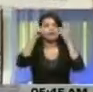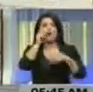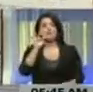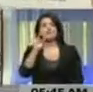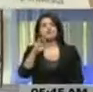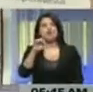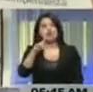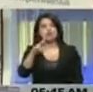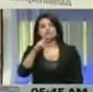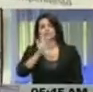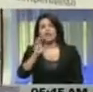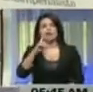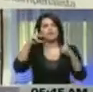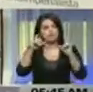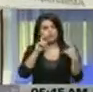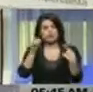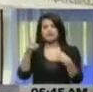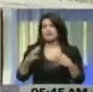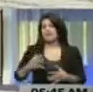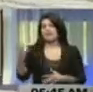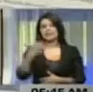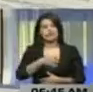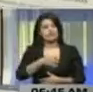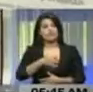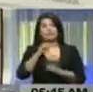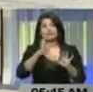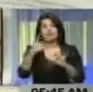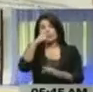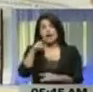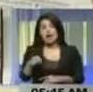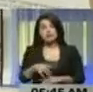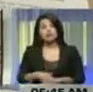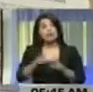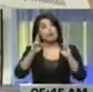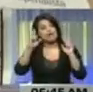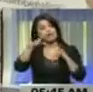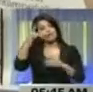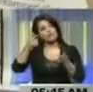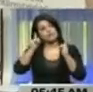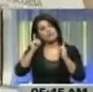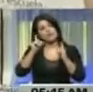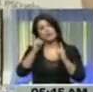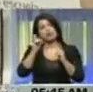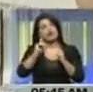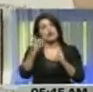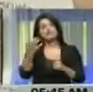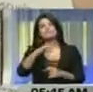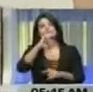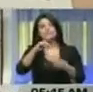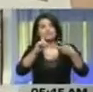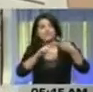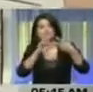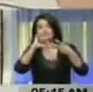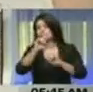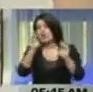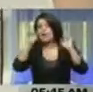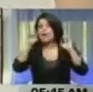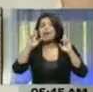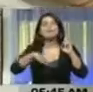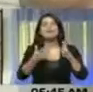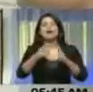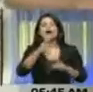la fotografía, un triunfo contundente, apenas 19 años de edad, y Dios quiera, esa medalla no sea de bronce, sino se convierta en una